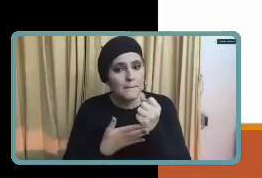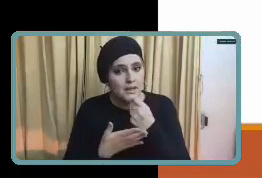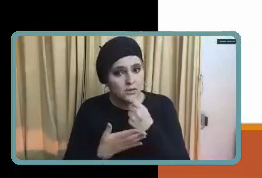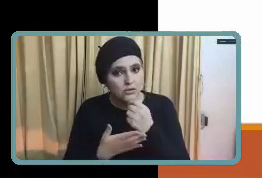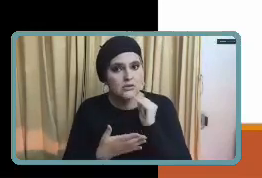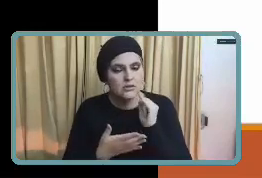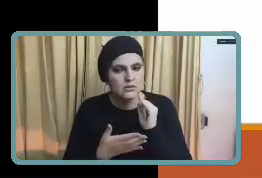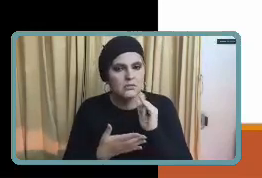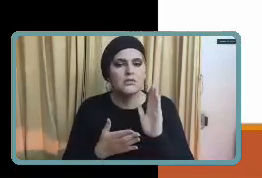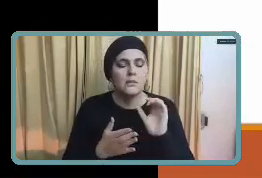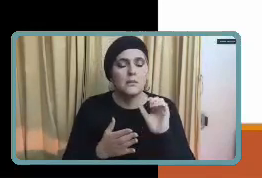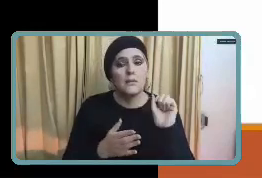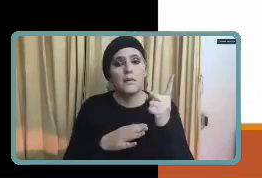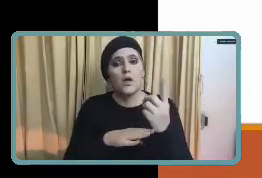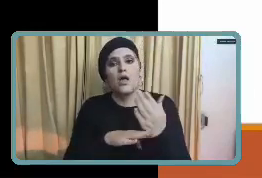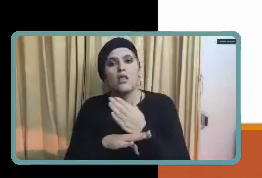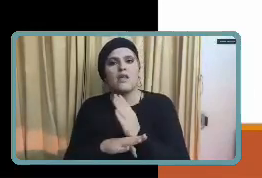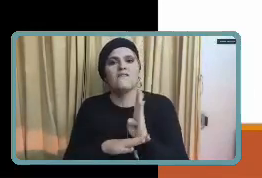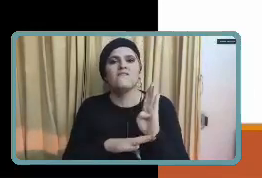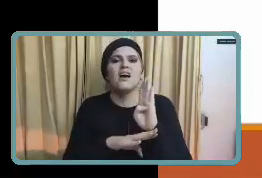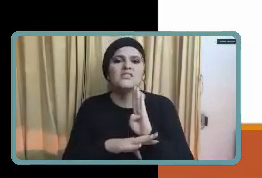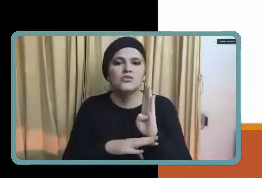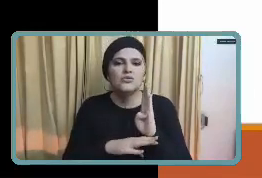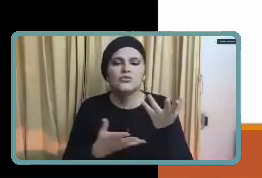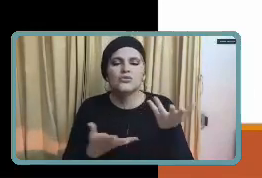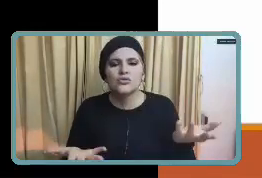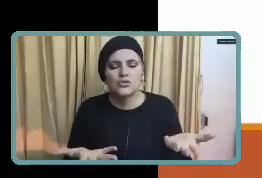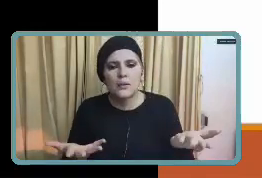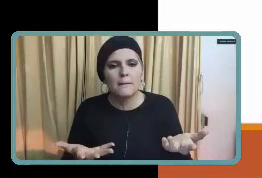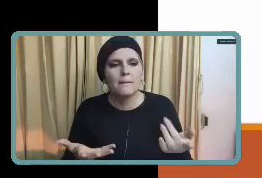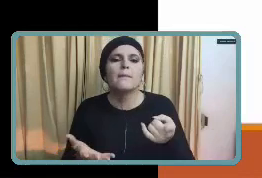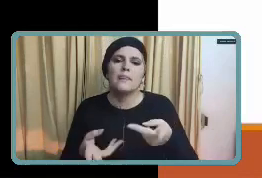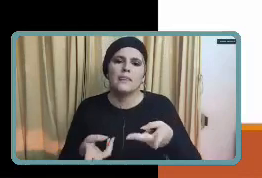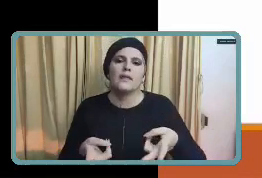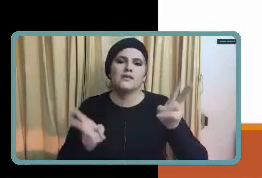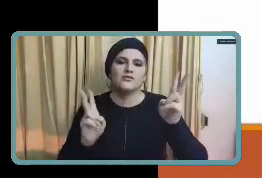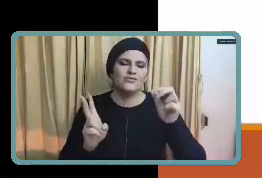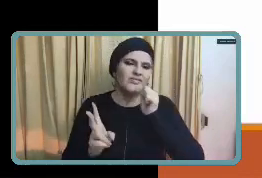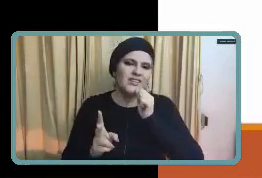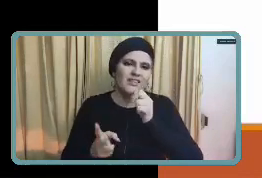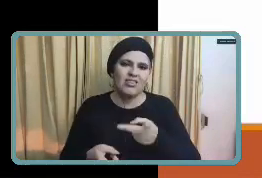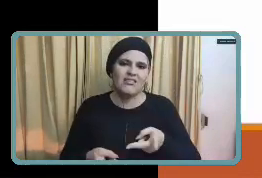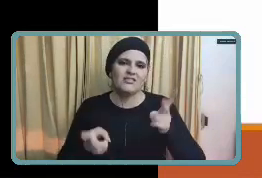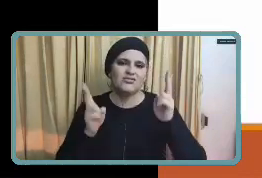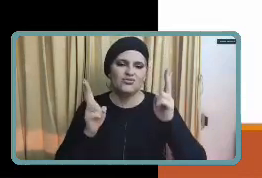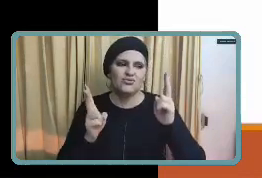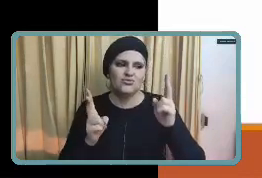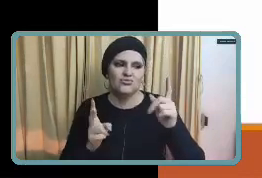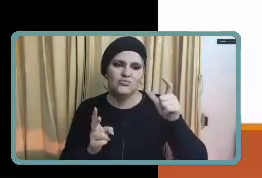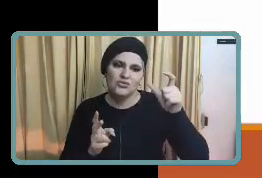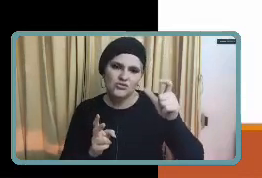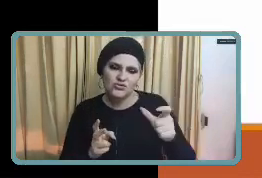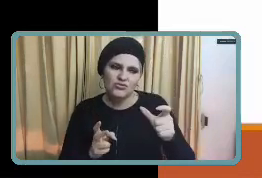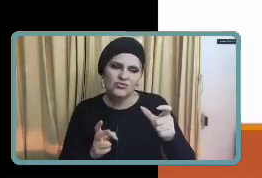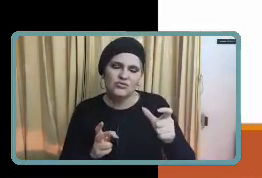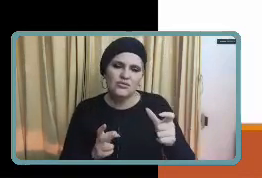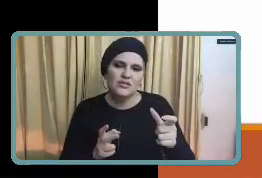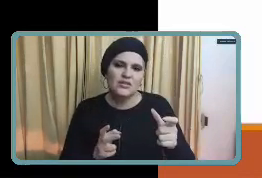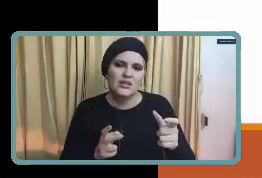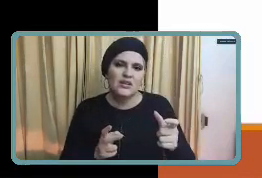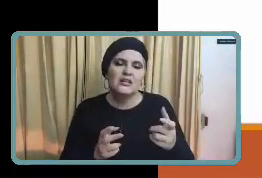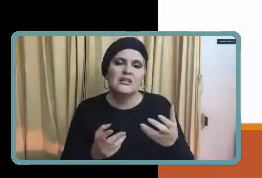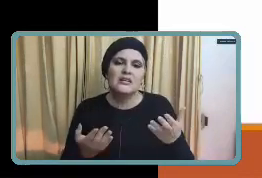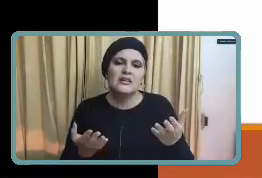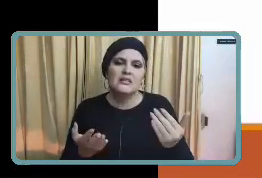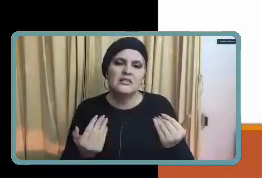básico. Y esto es un derecho que vulneramos mucho. El derecho a tener en los